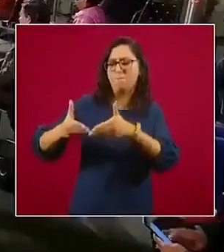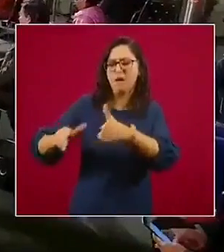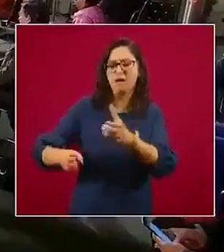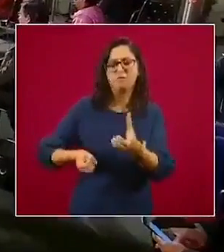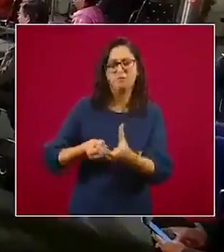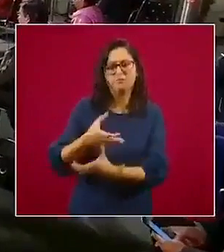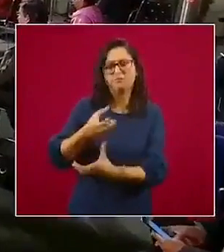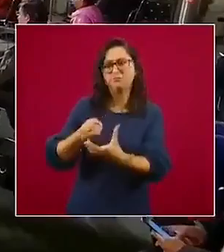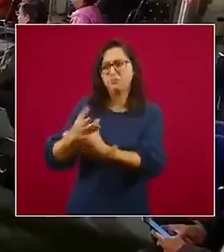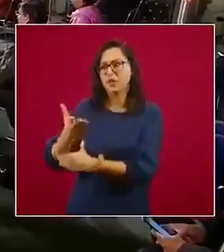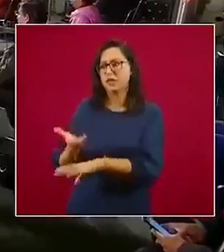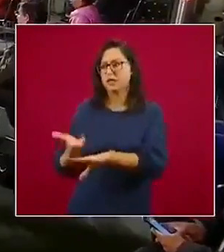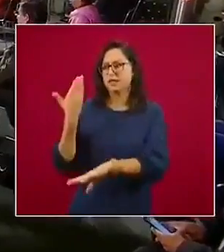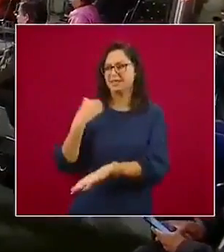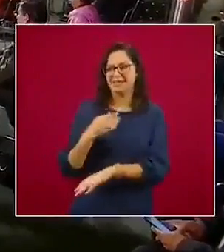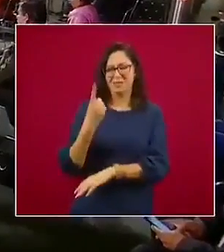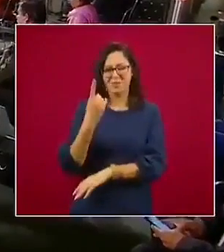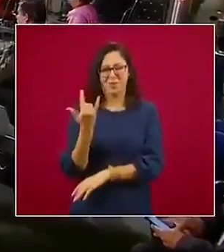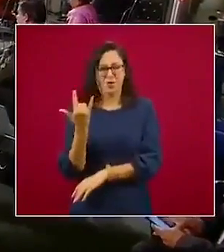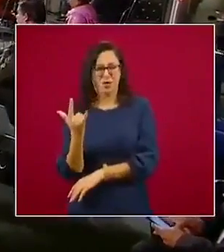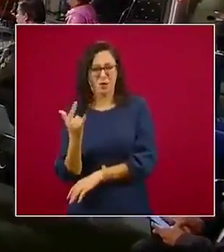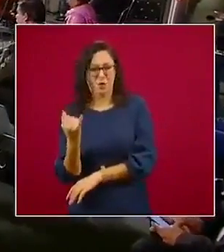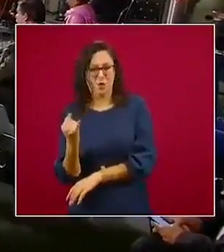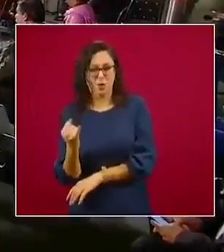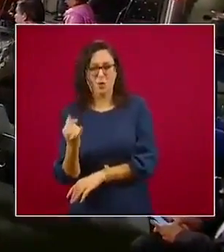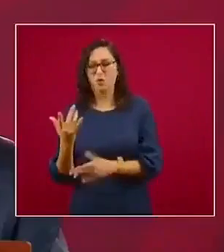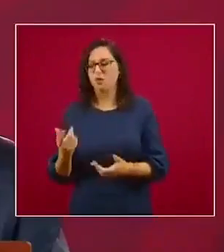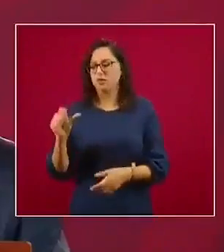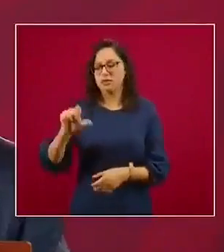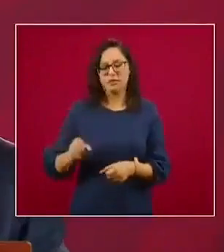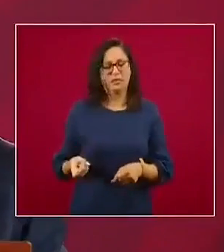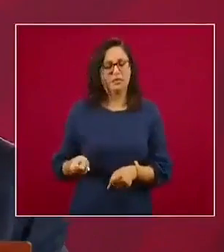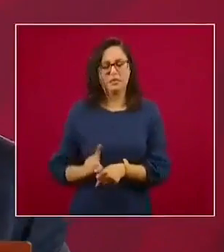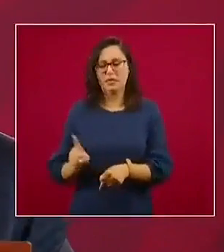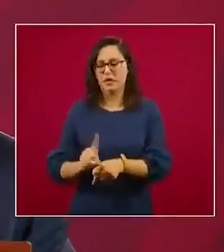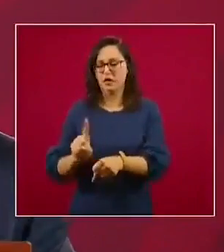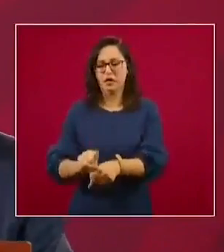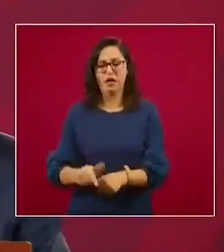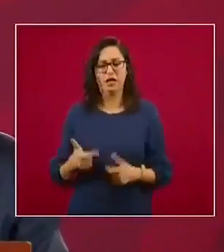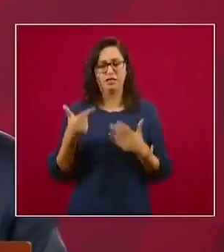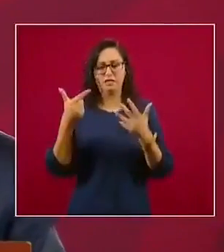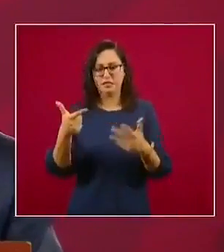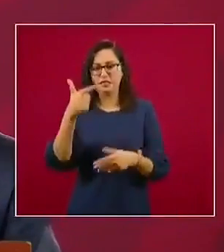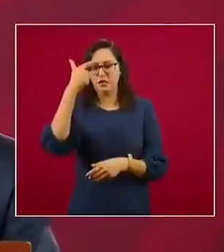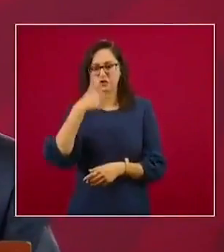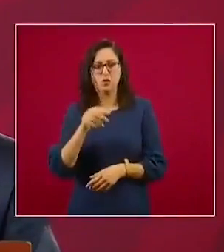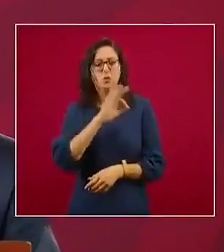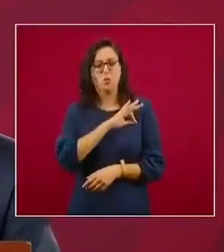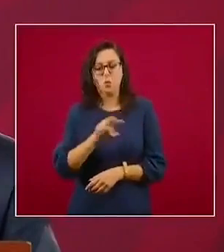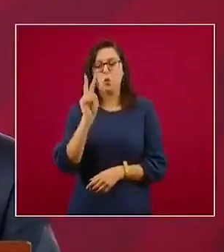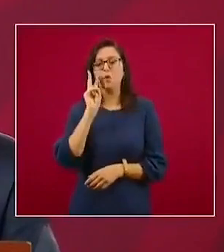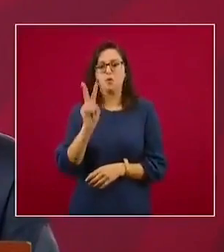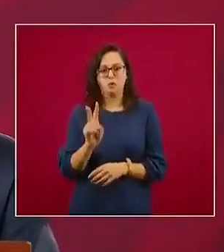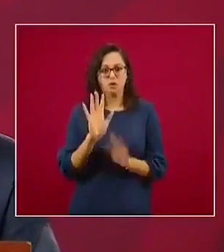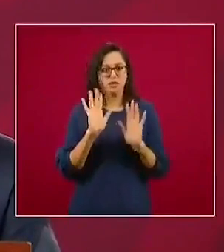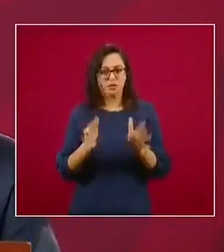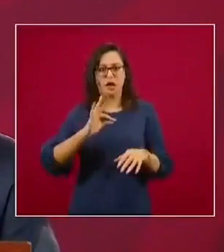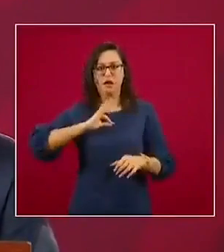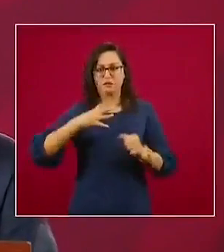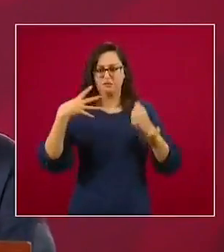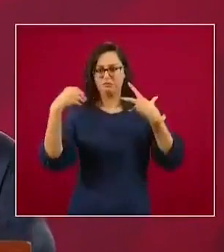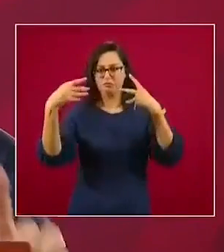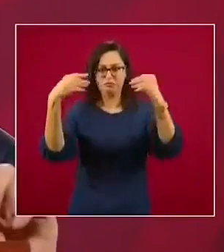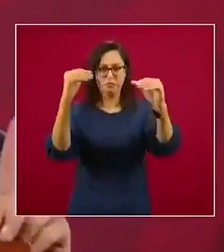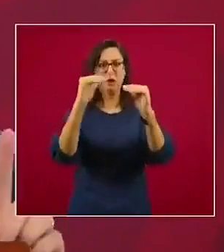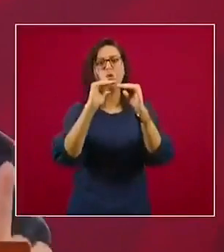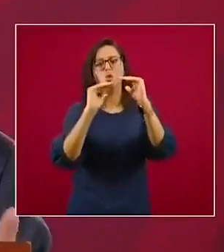junio, y como lo muestran aquí todos los días a las 7 de la noche Hugo López-Gatell, hay una clara tendencia decreciente en